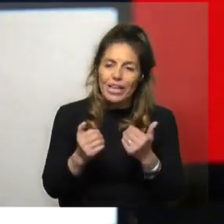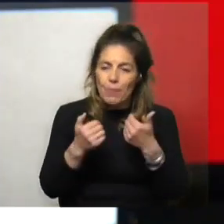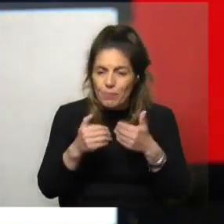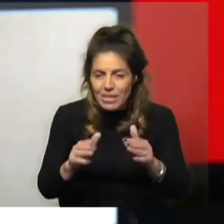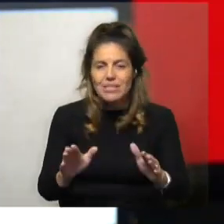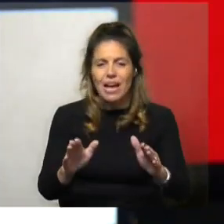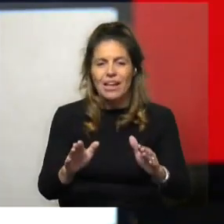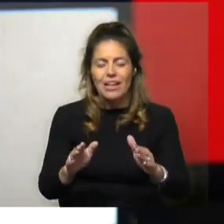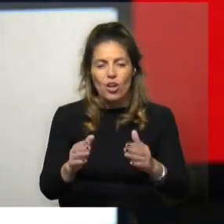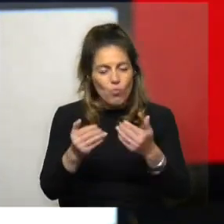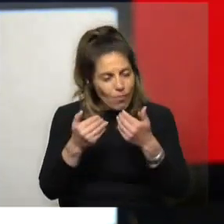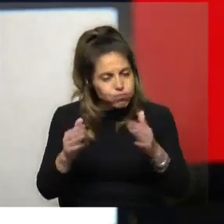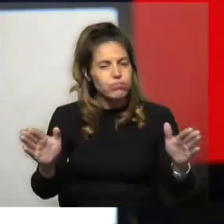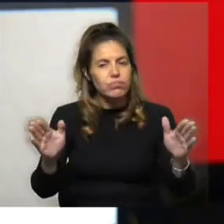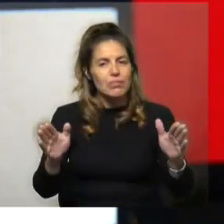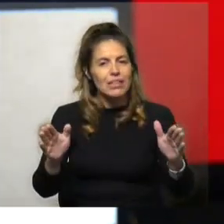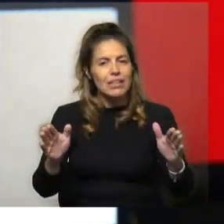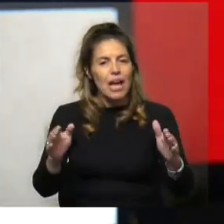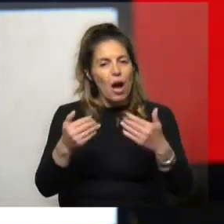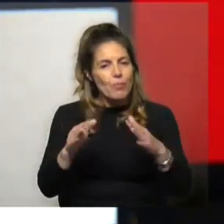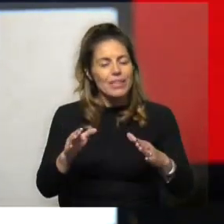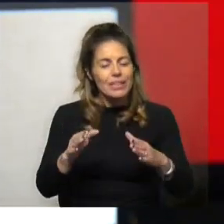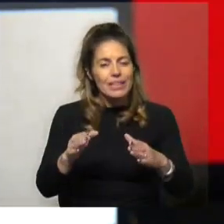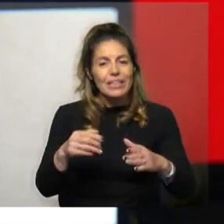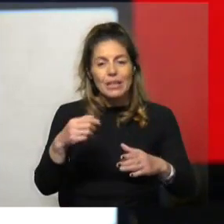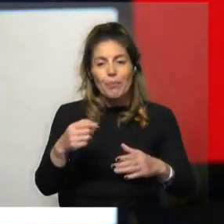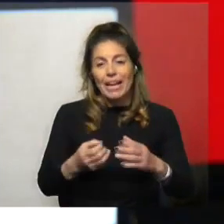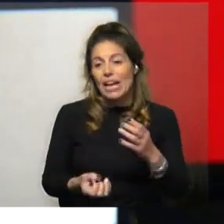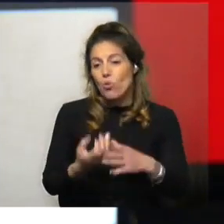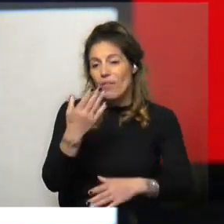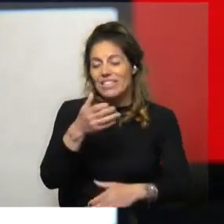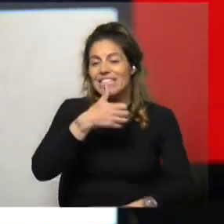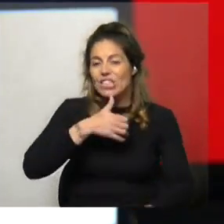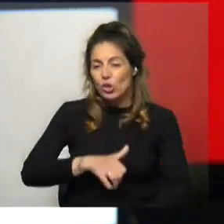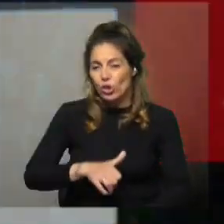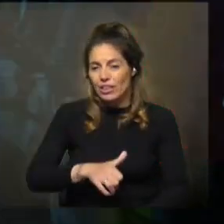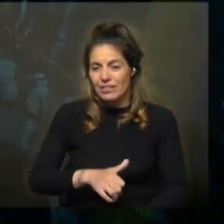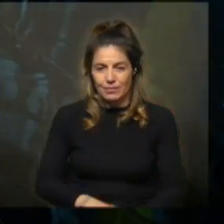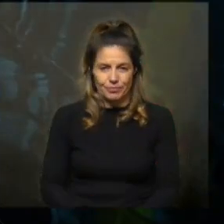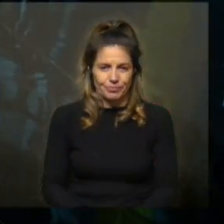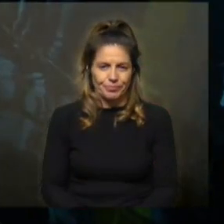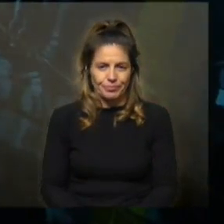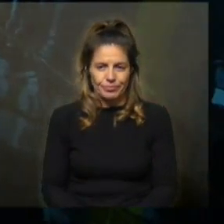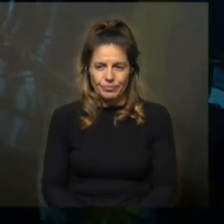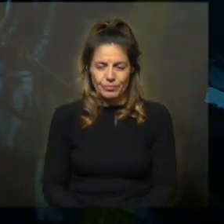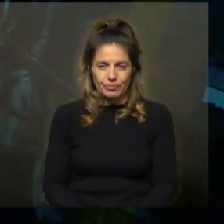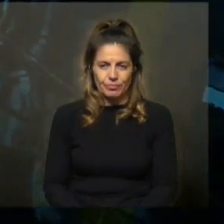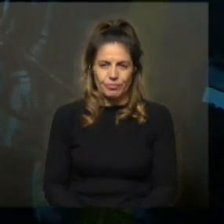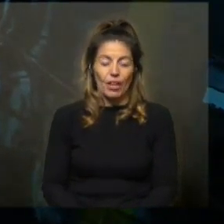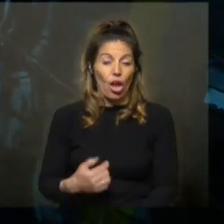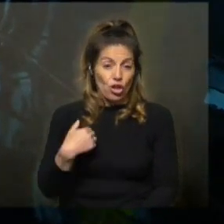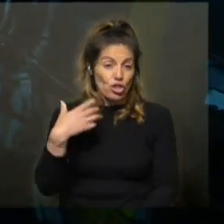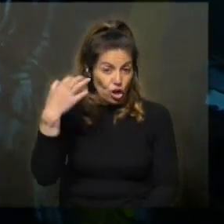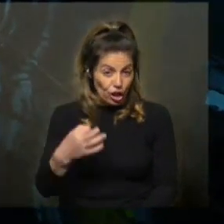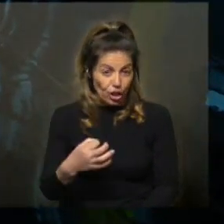a abrir oreja y a esperarlas porque van a venir van a venir no está está Yo creo que